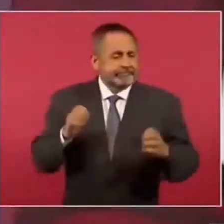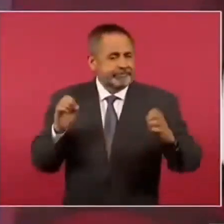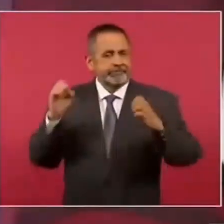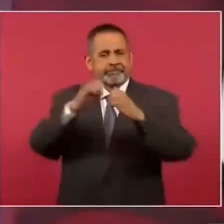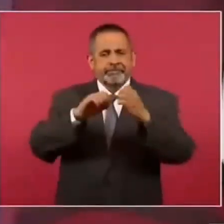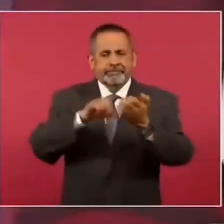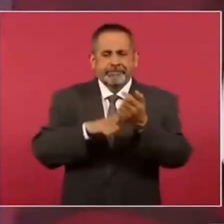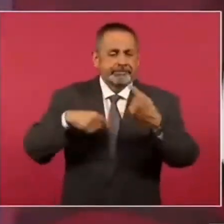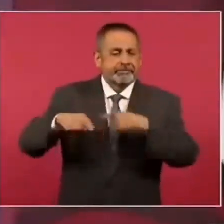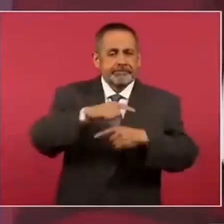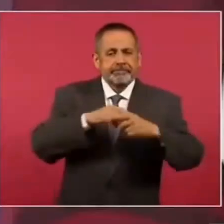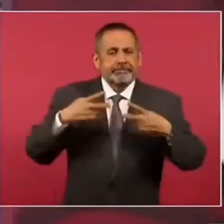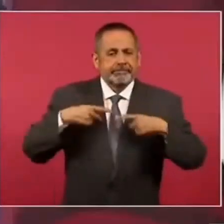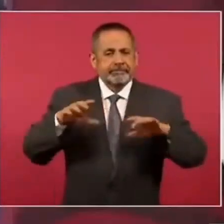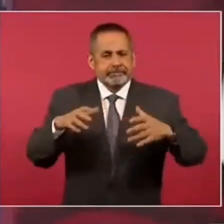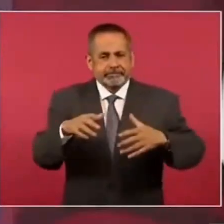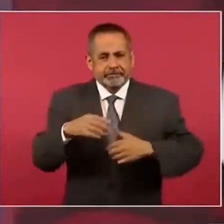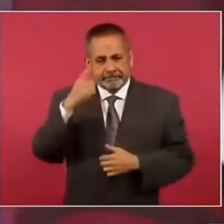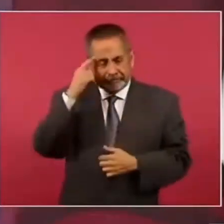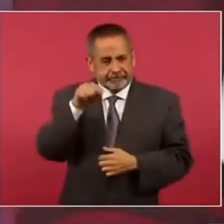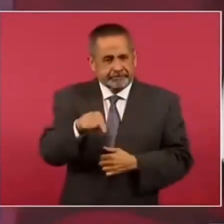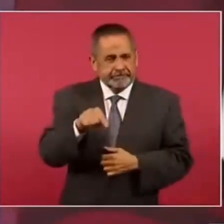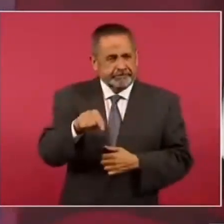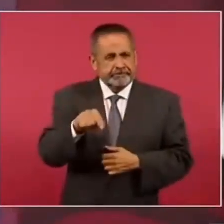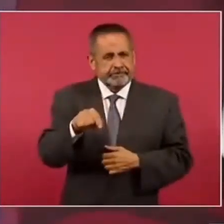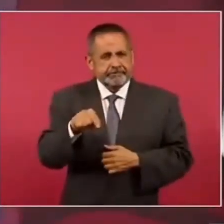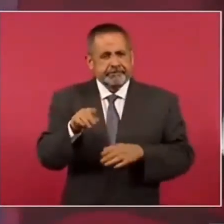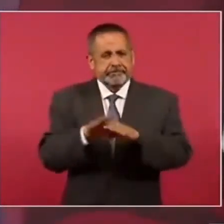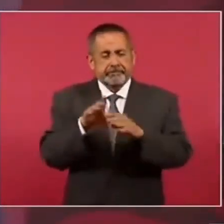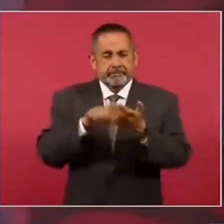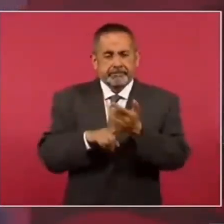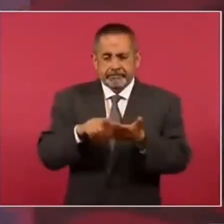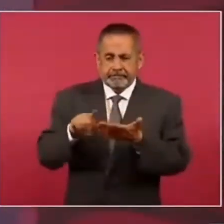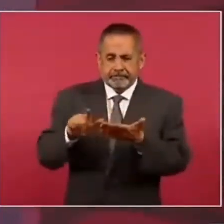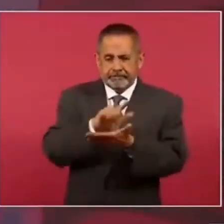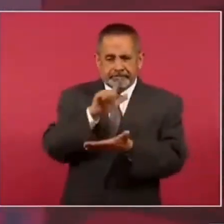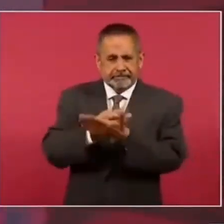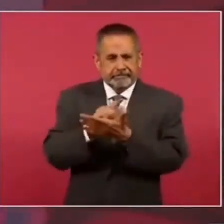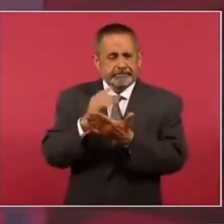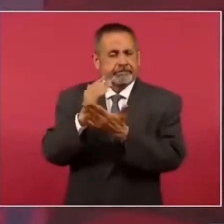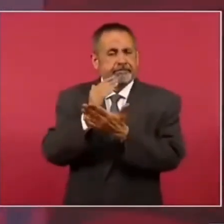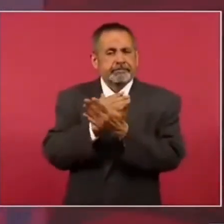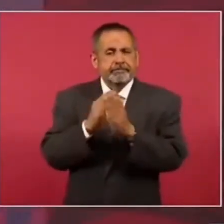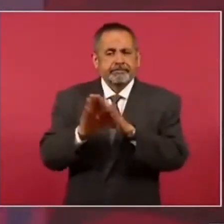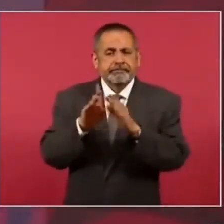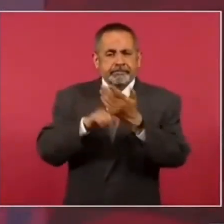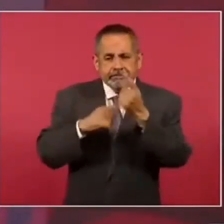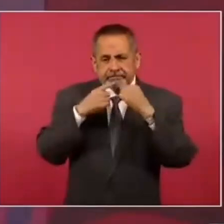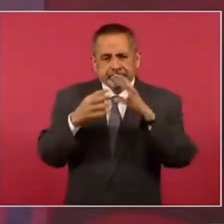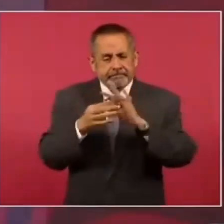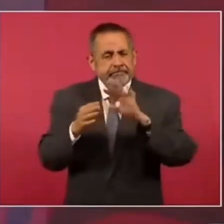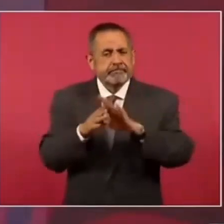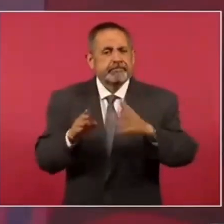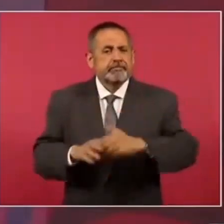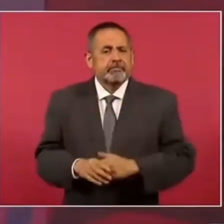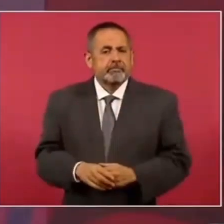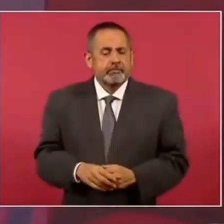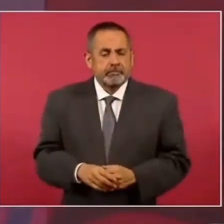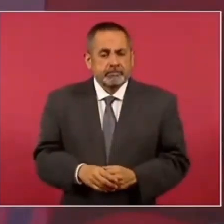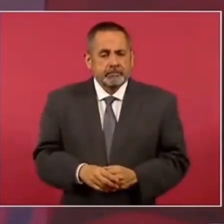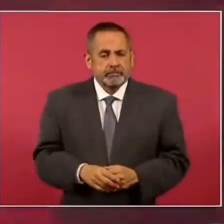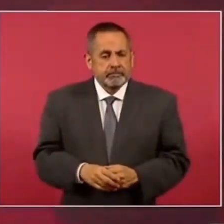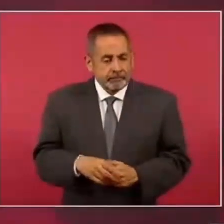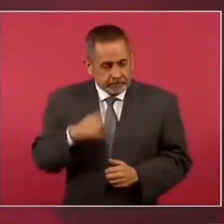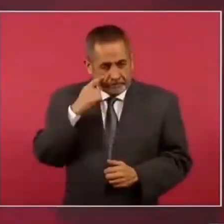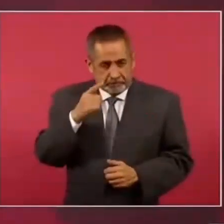pueblo. Para aprobar esa reforma energética, está